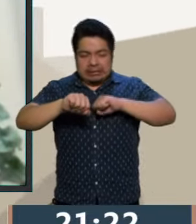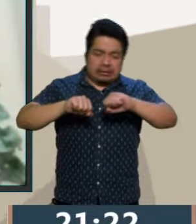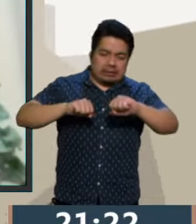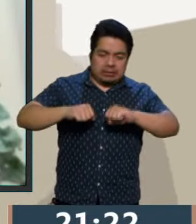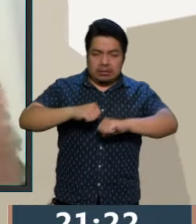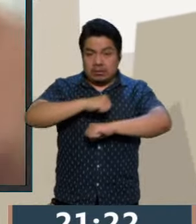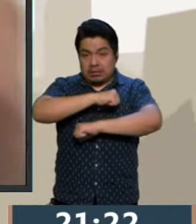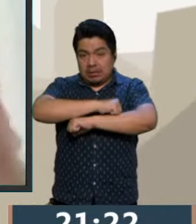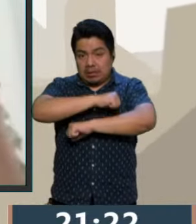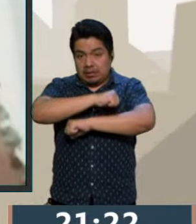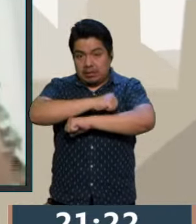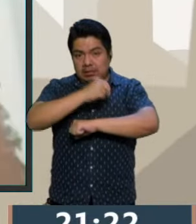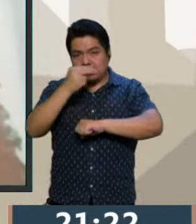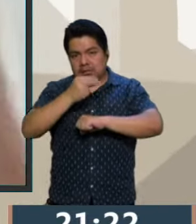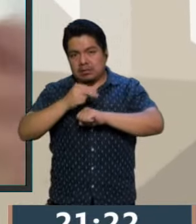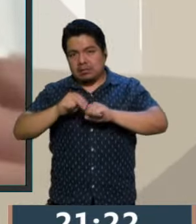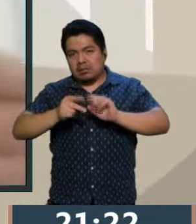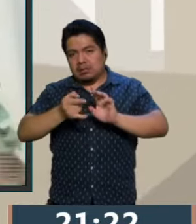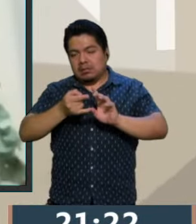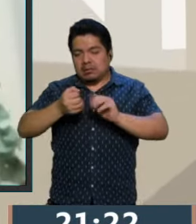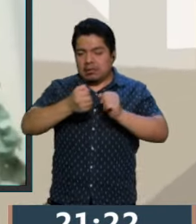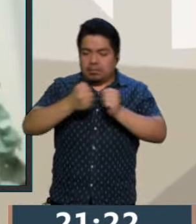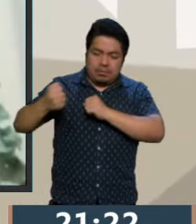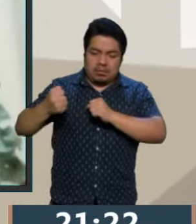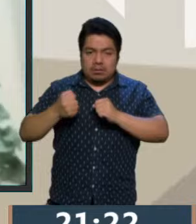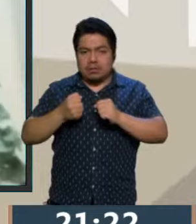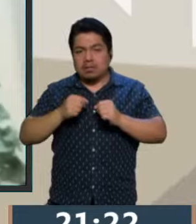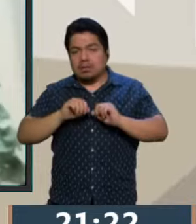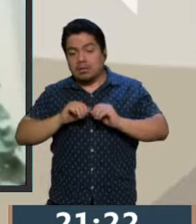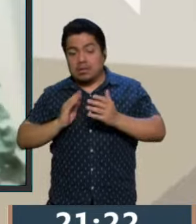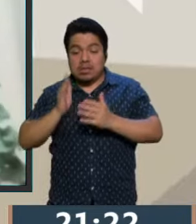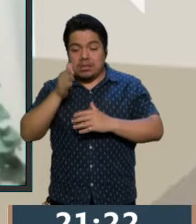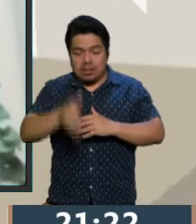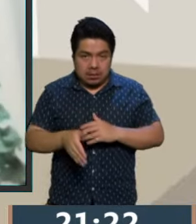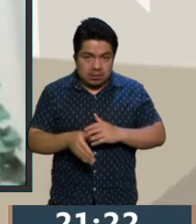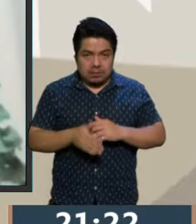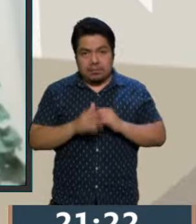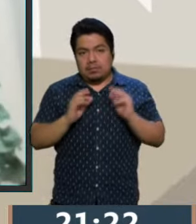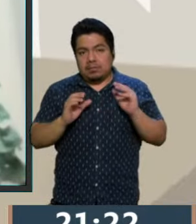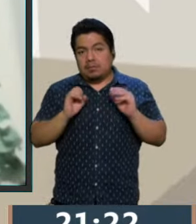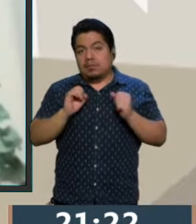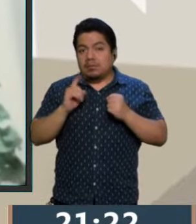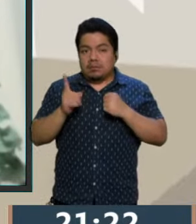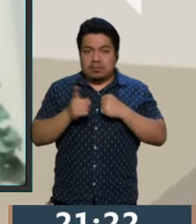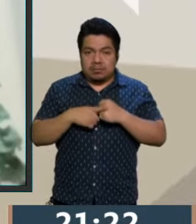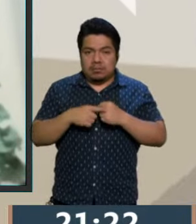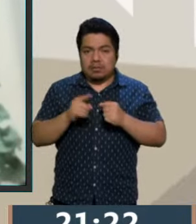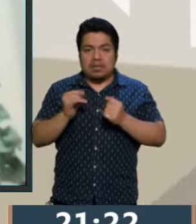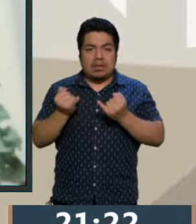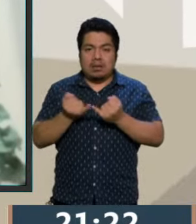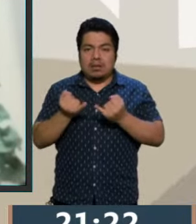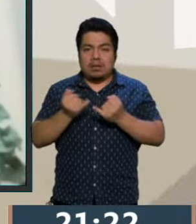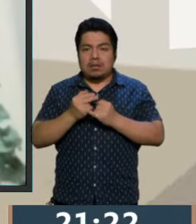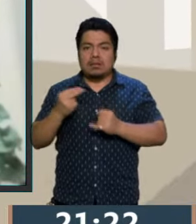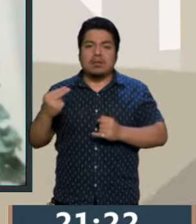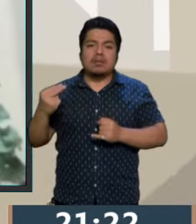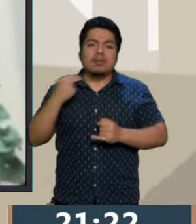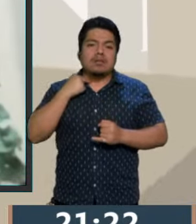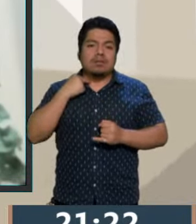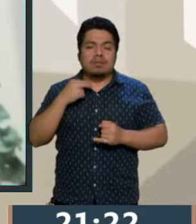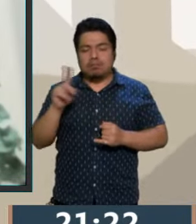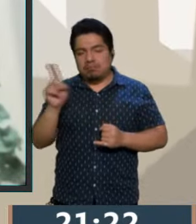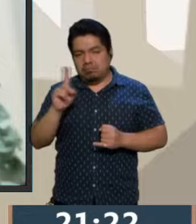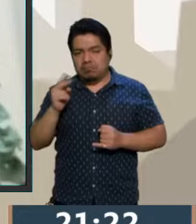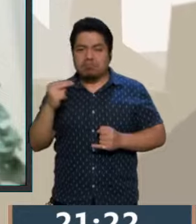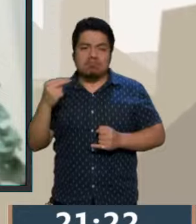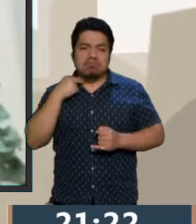ventana, digamos, zafarla para poder caer, incluso si hubiera sido un homicidio, cosa que se